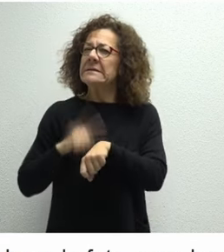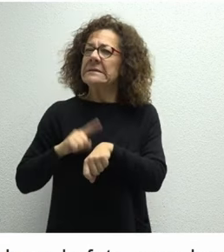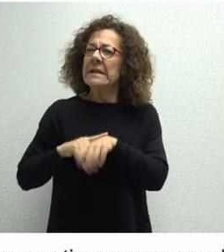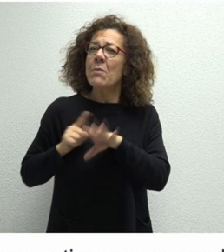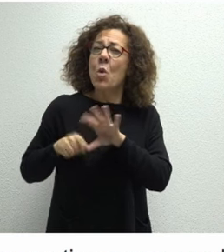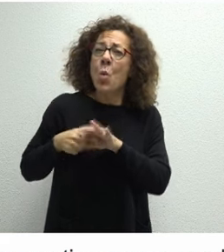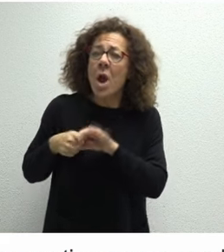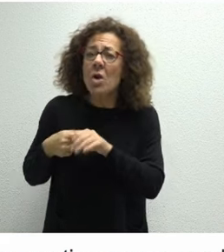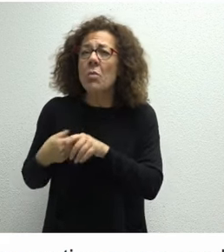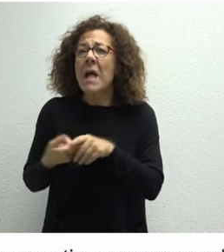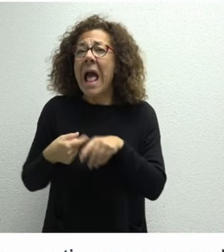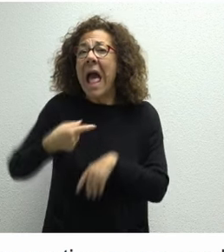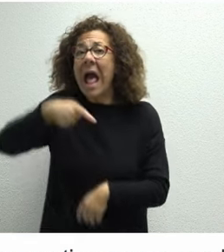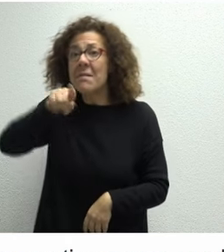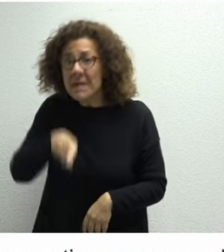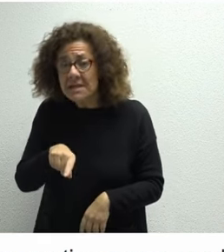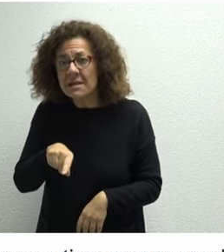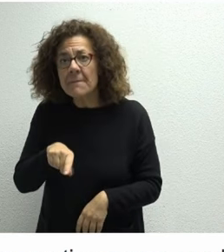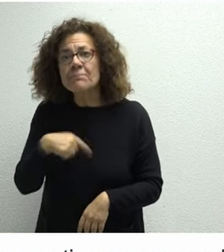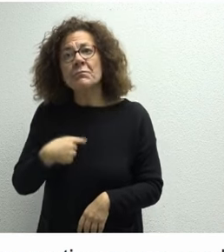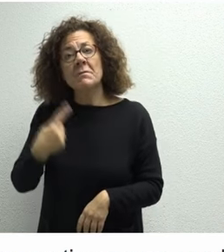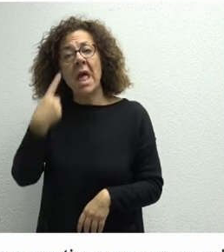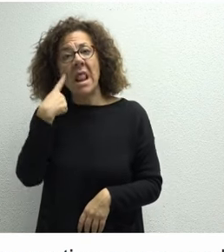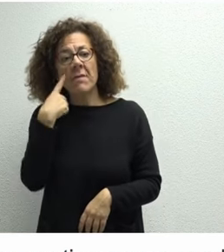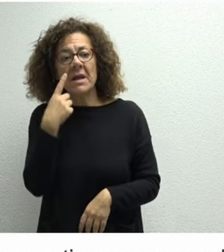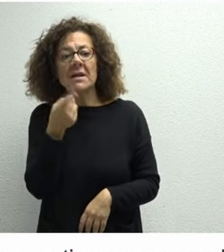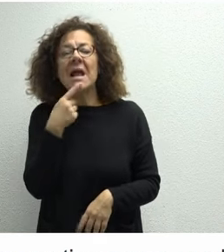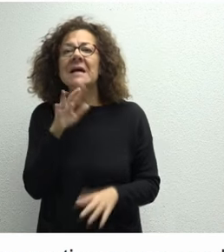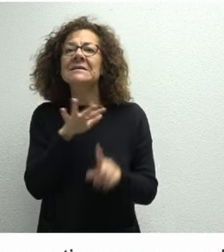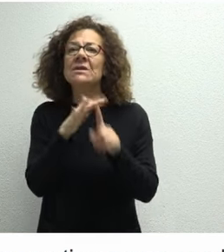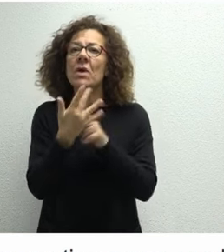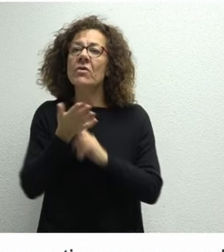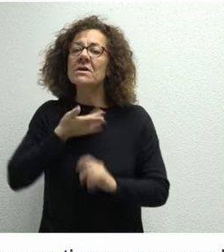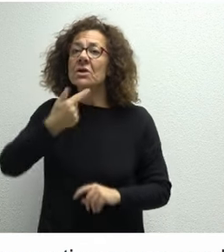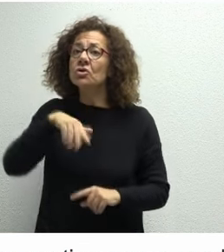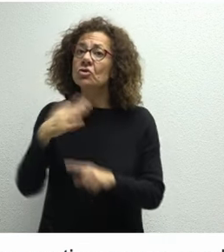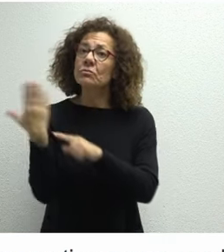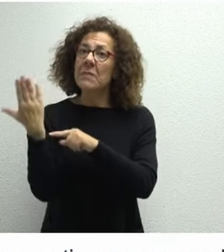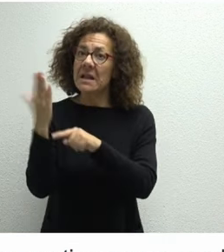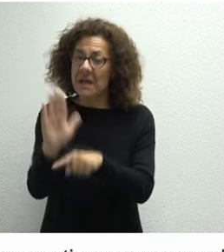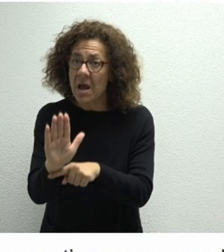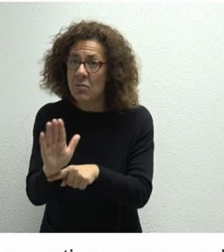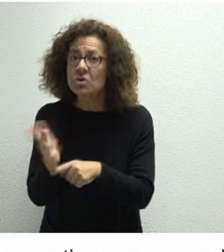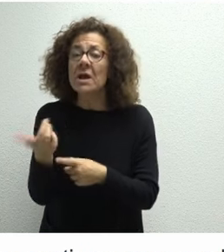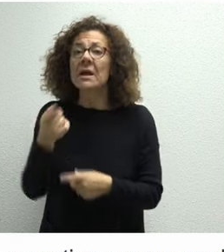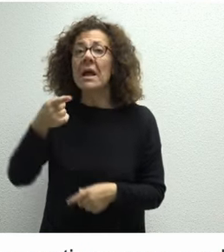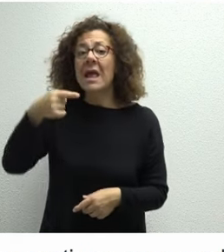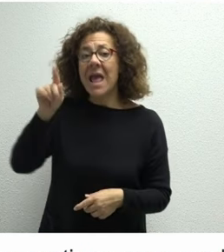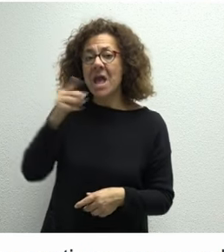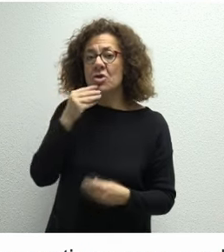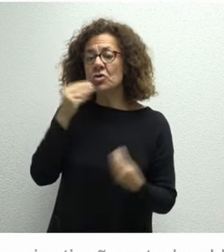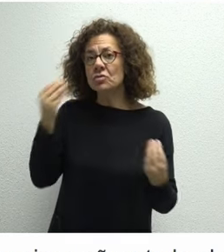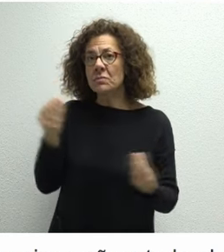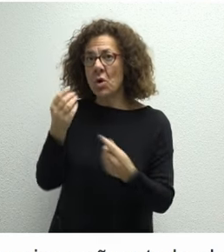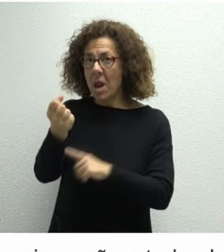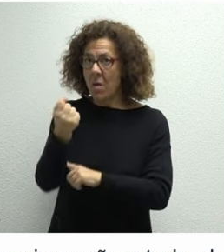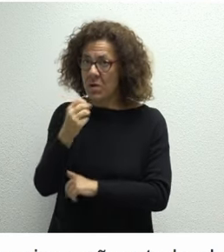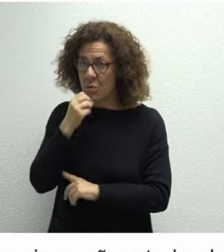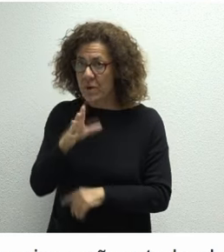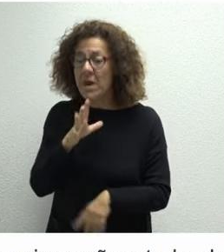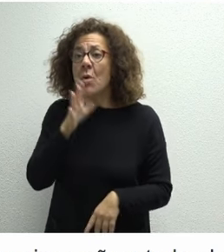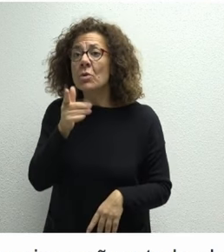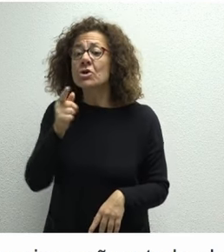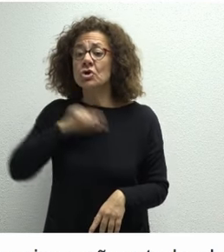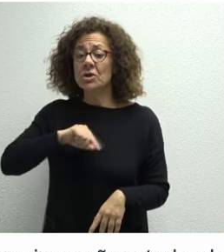cada cada mes para que veamos realmente las situaciones que nosotros les planteamos y que y que ellos mejor nos pueden apoyar Por eso nos